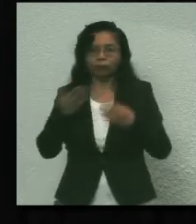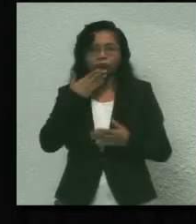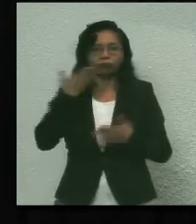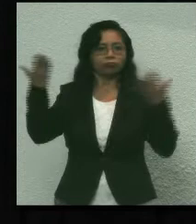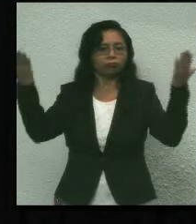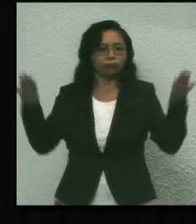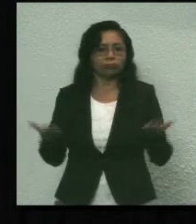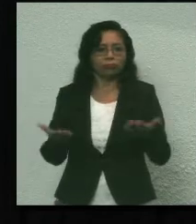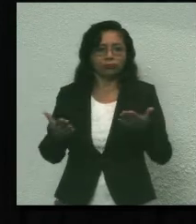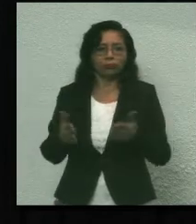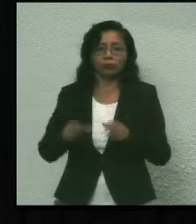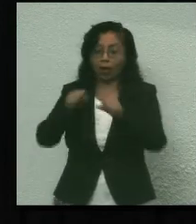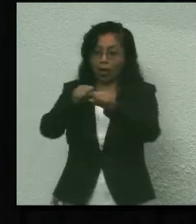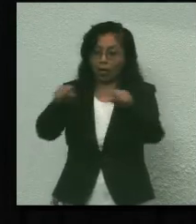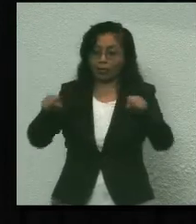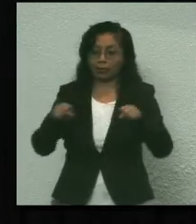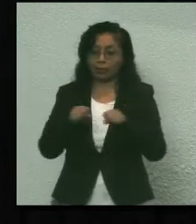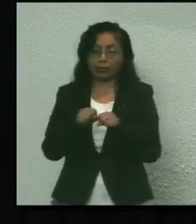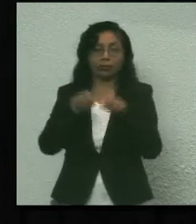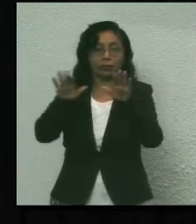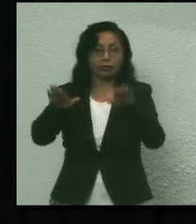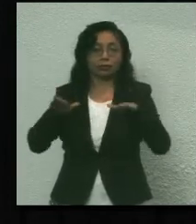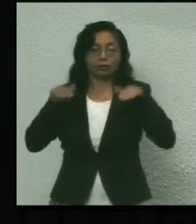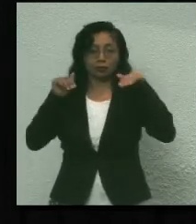Bienvenidos a esta legislatura de la paridad.